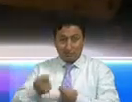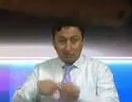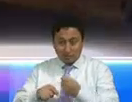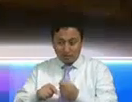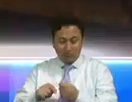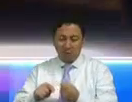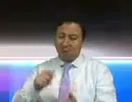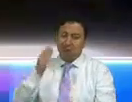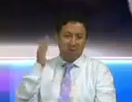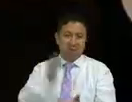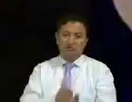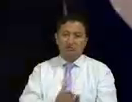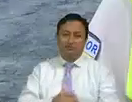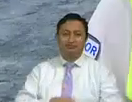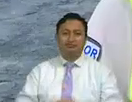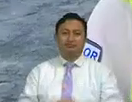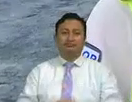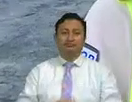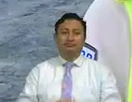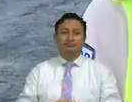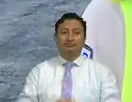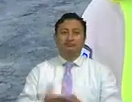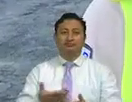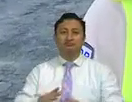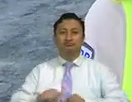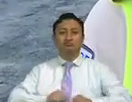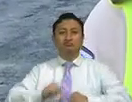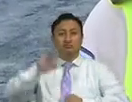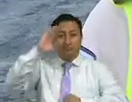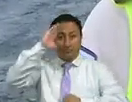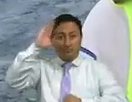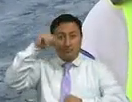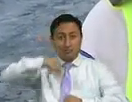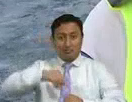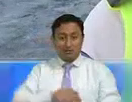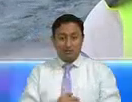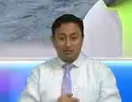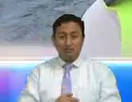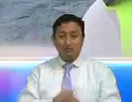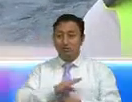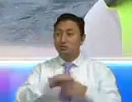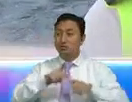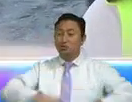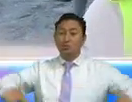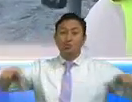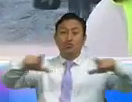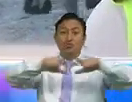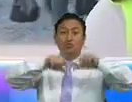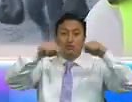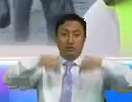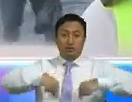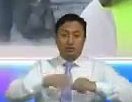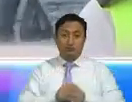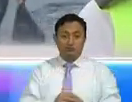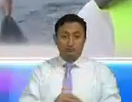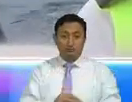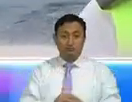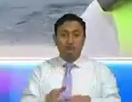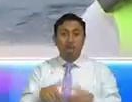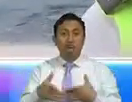calle y esquinas del centro histórico trabajo policial que estábamos realizando al momento aquí en todo el sector que está básicamente